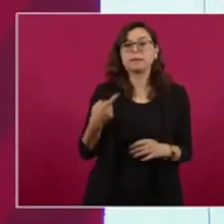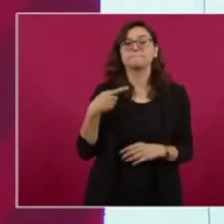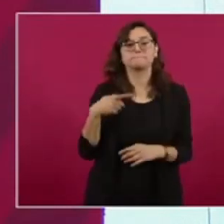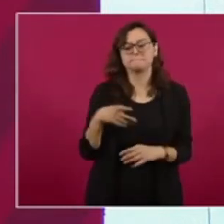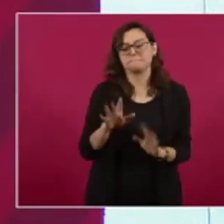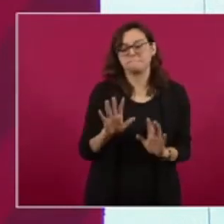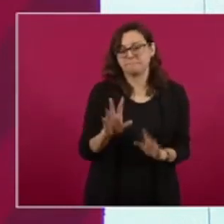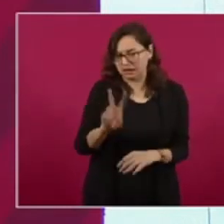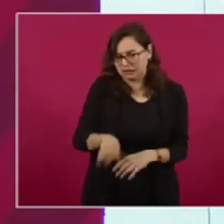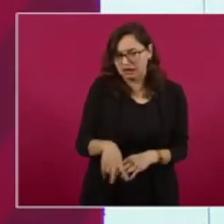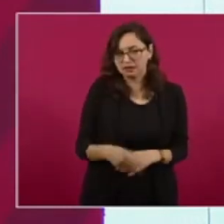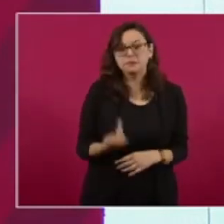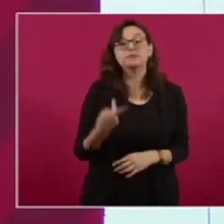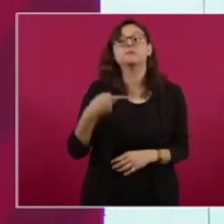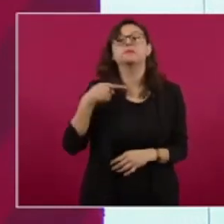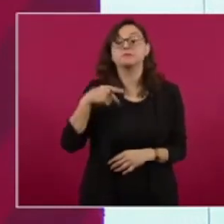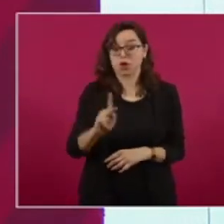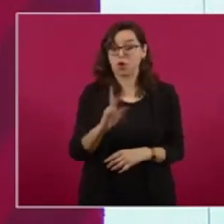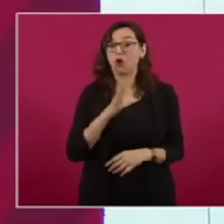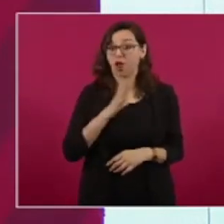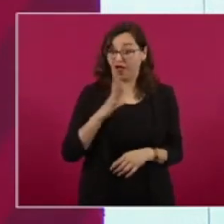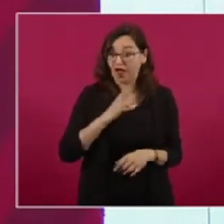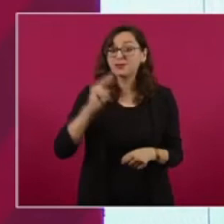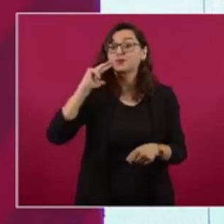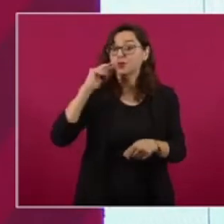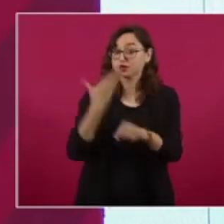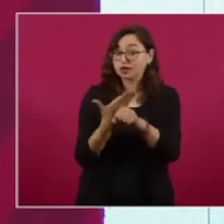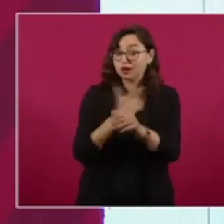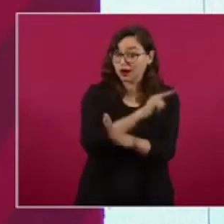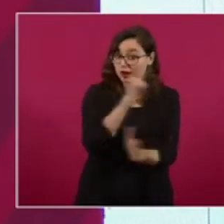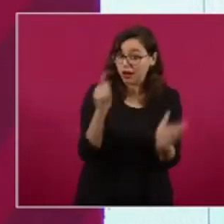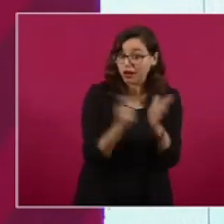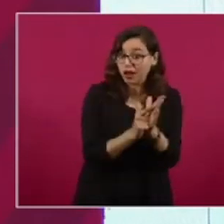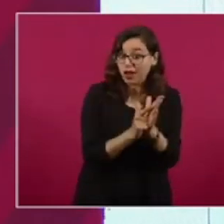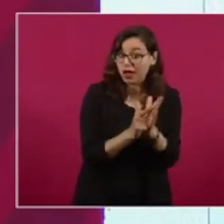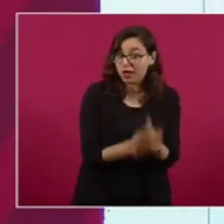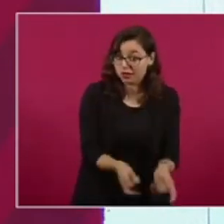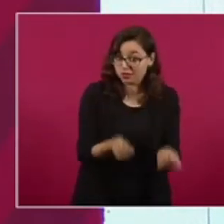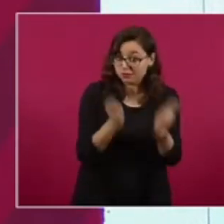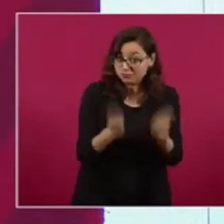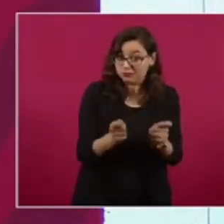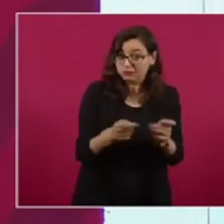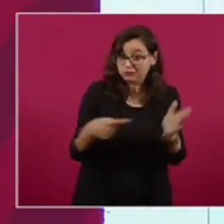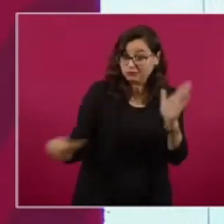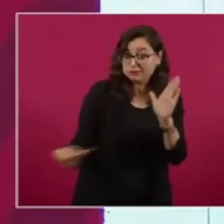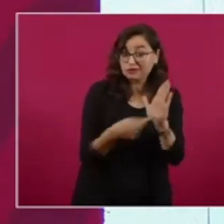¿Sí? Pero vamos estrictamente a lo que es del fuero federal. Ahorita vamos a ir.